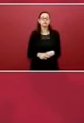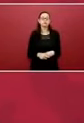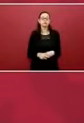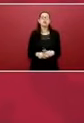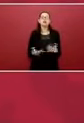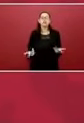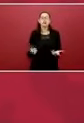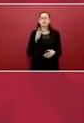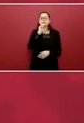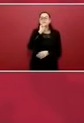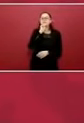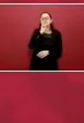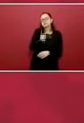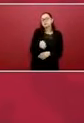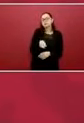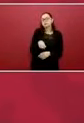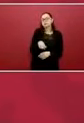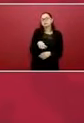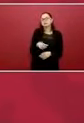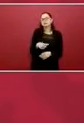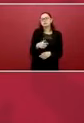también la diferencia